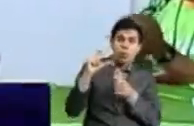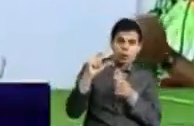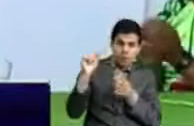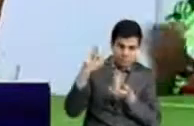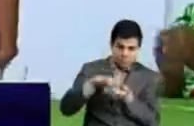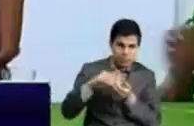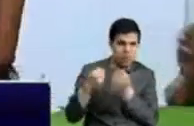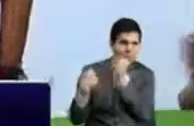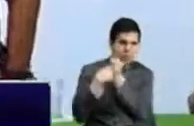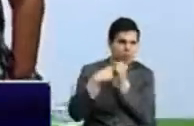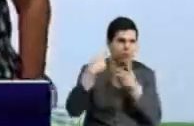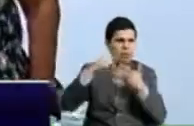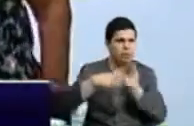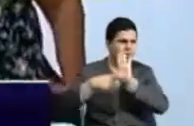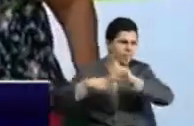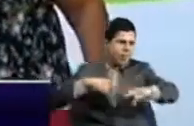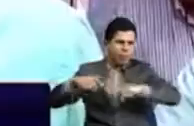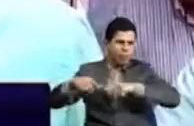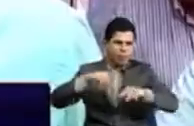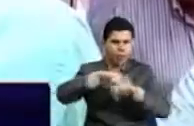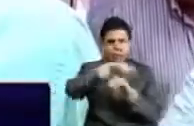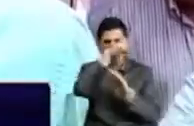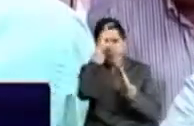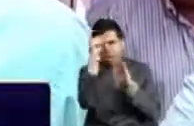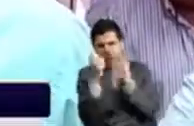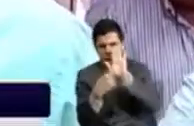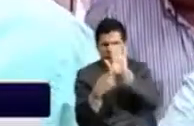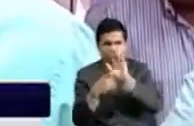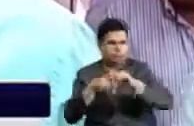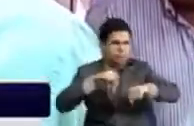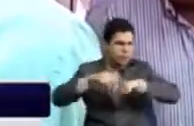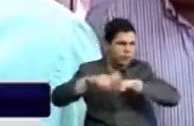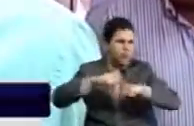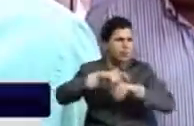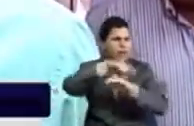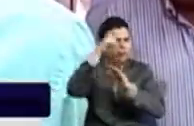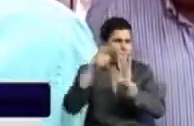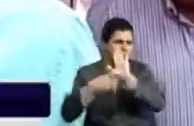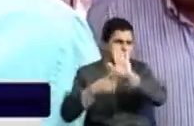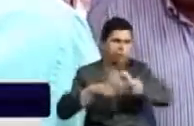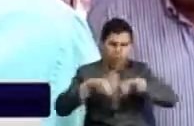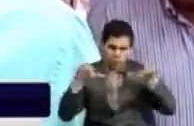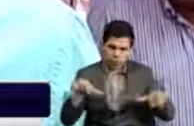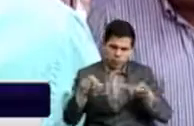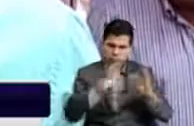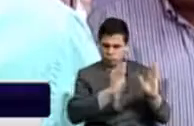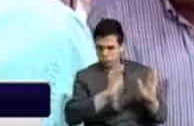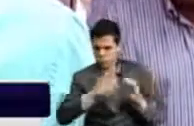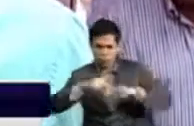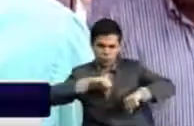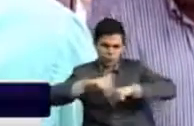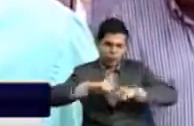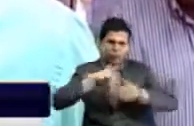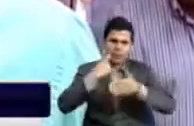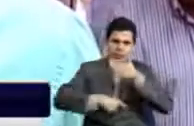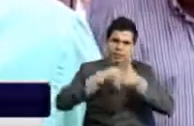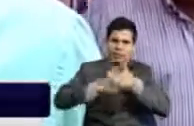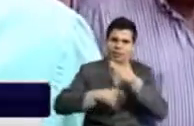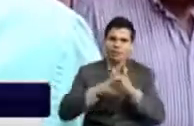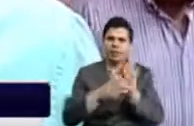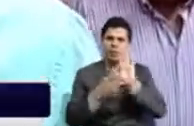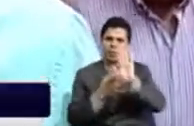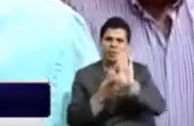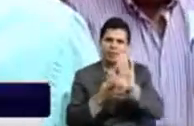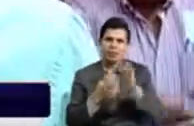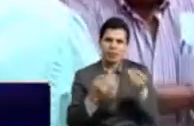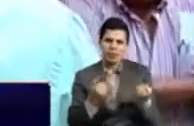patrocinadores ha sido fundamental en el proceso. Así como cosechamos arroz, estamos empezando a cosechar triunfos. La meta es octubre, ya el